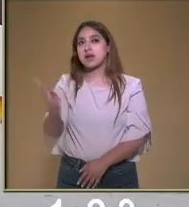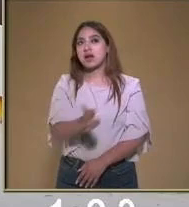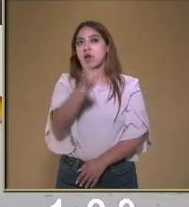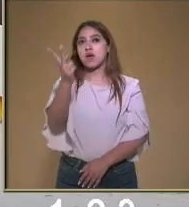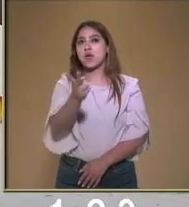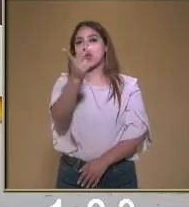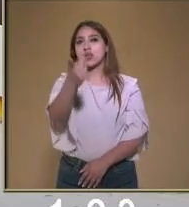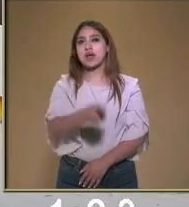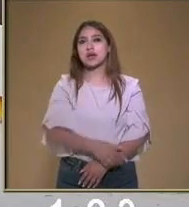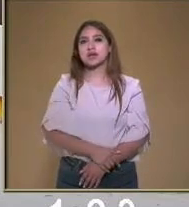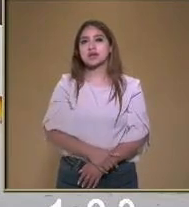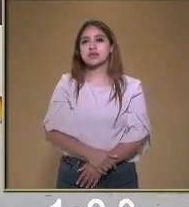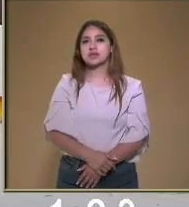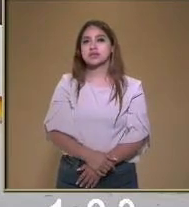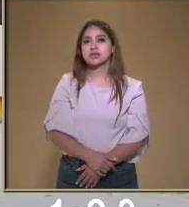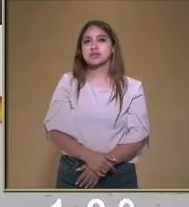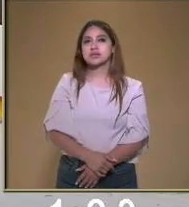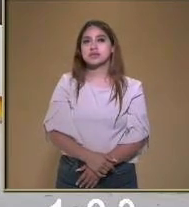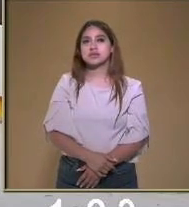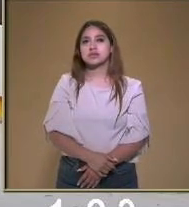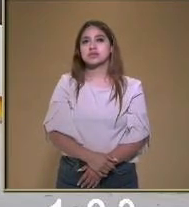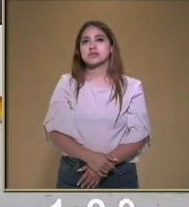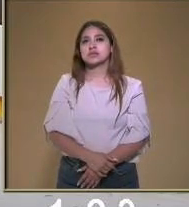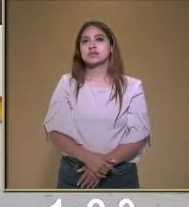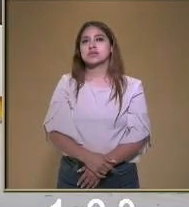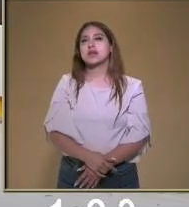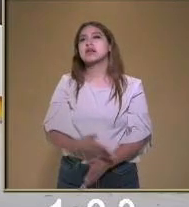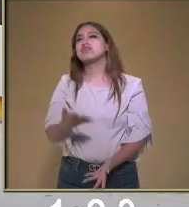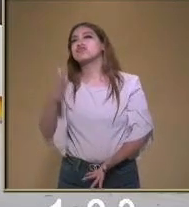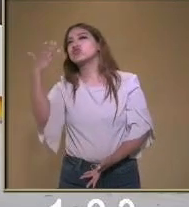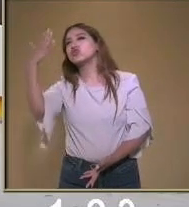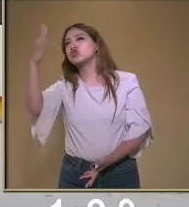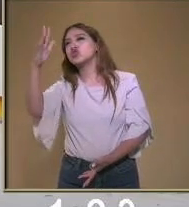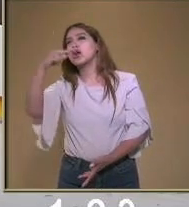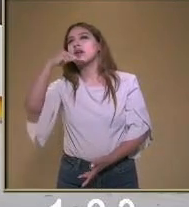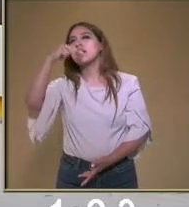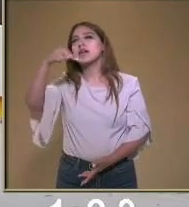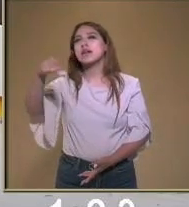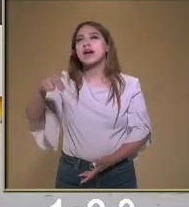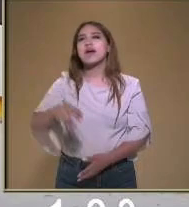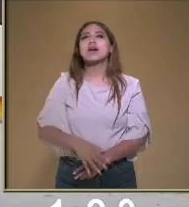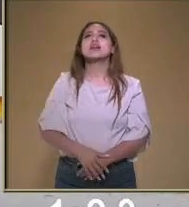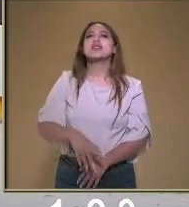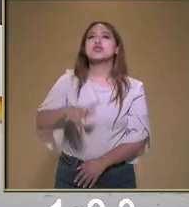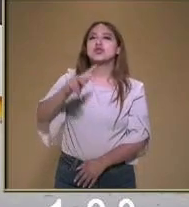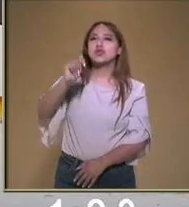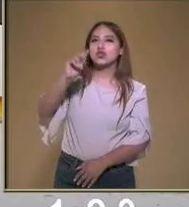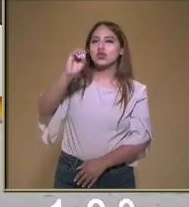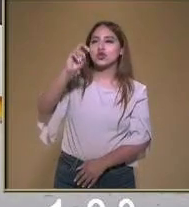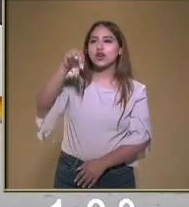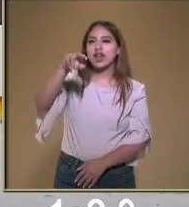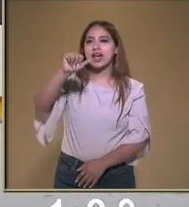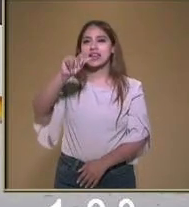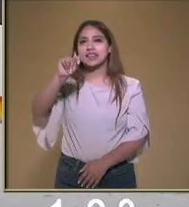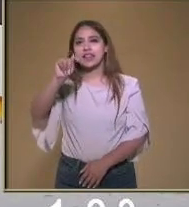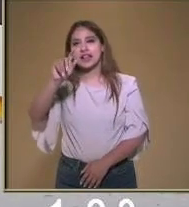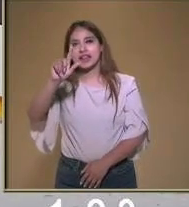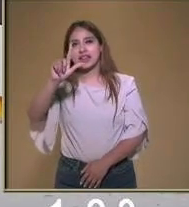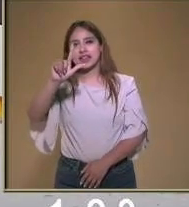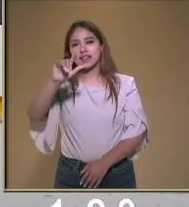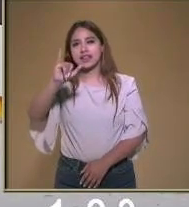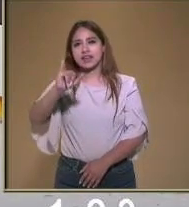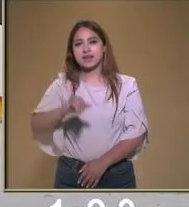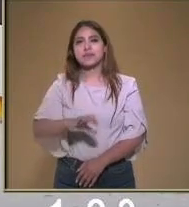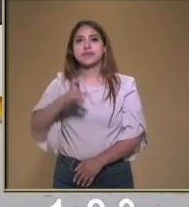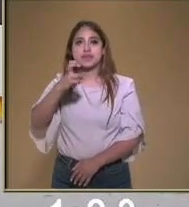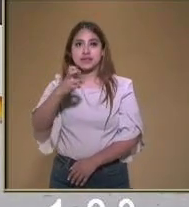maestra Berenice, ¿cómo se dice sol en náhuatl? Tonati. Tonati, aquí lo tenemos en este juego, por ahí se